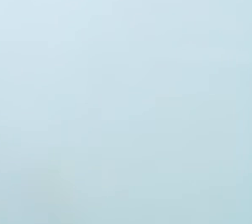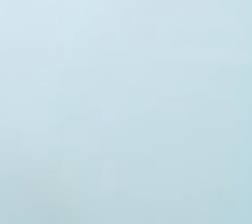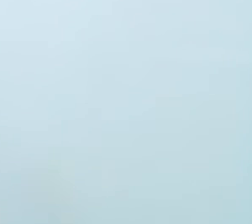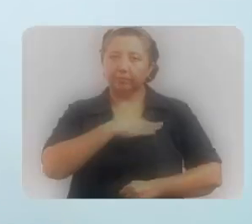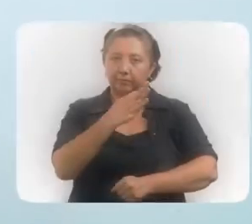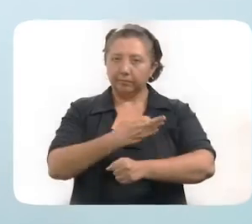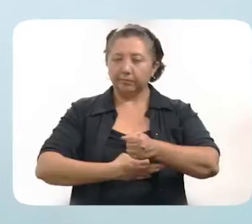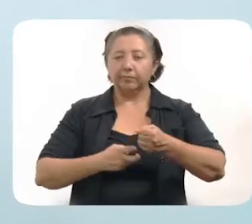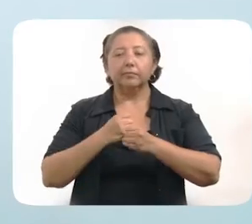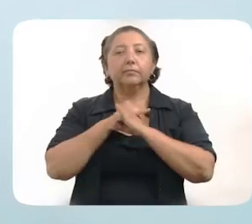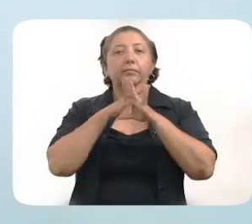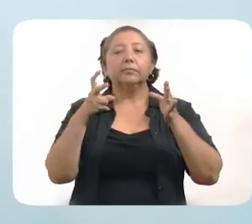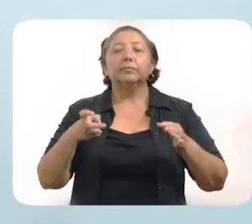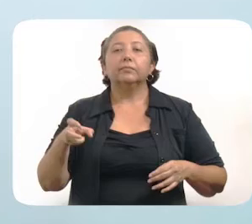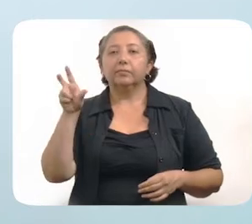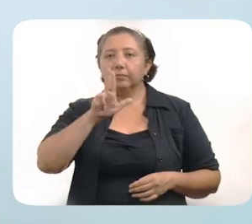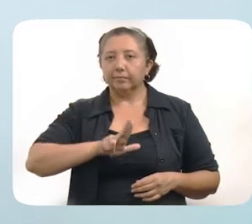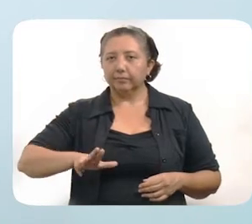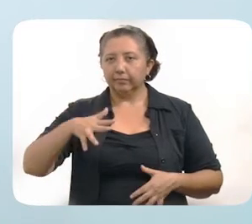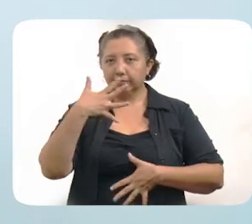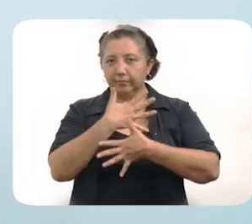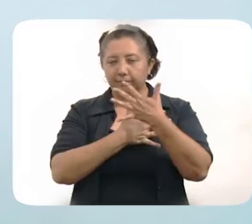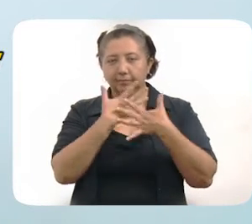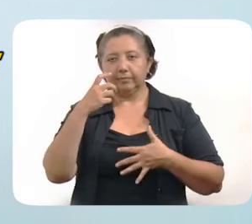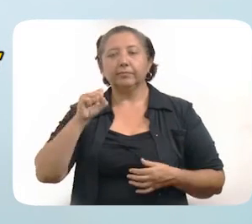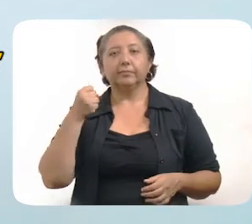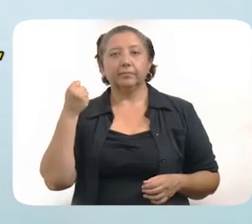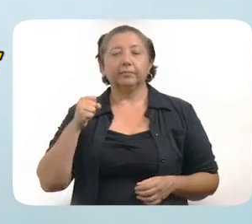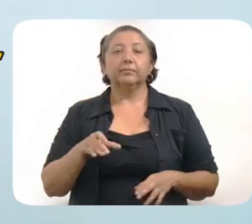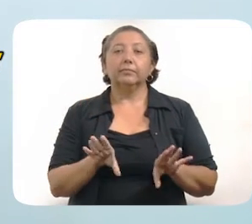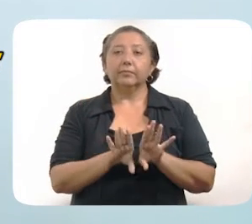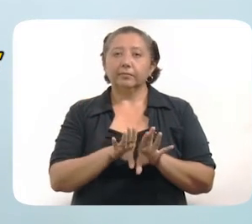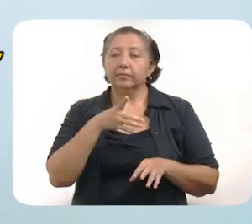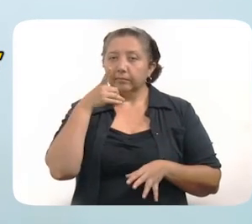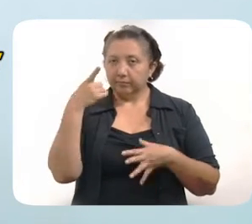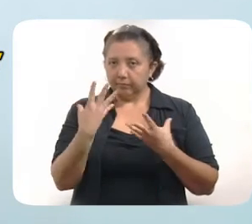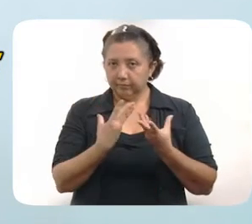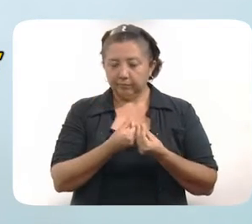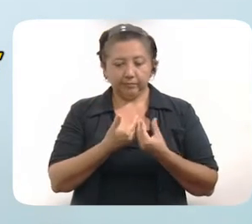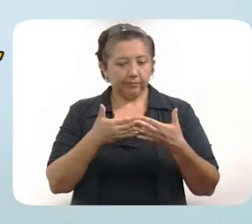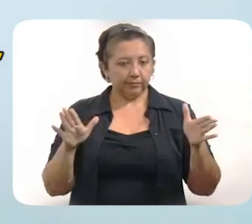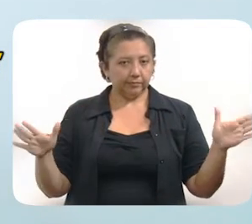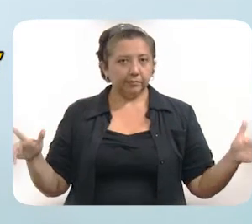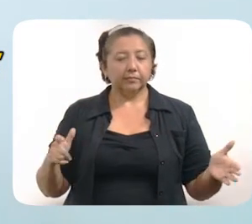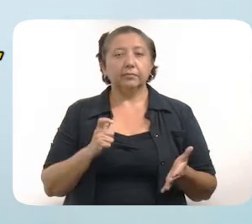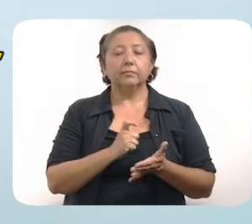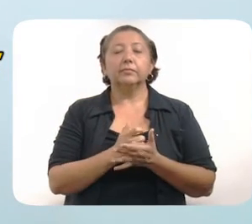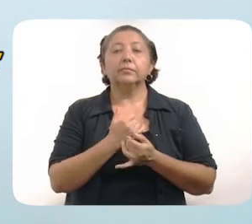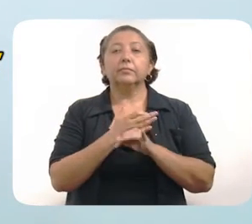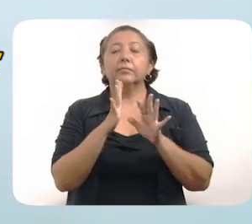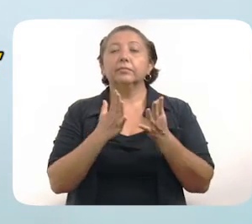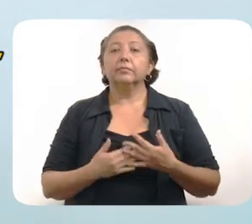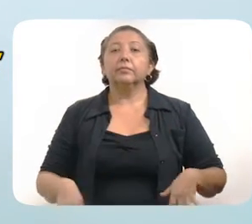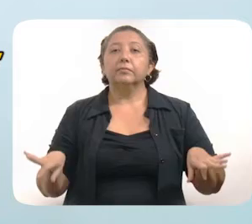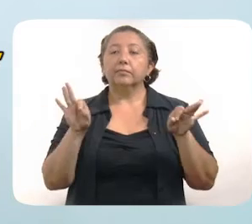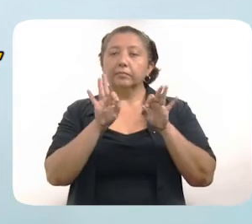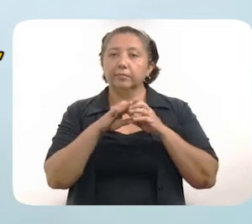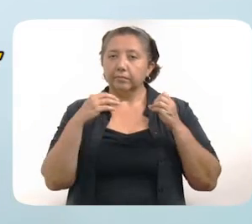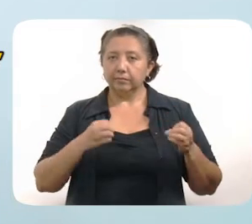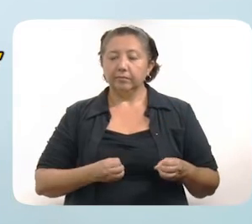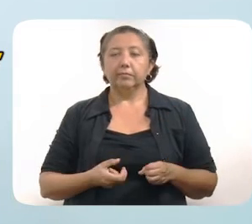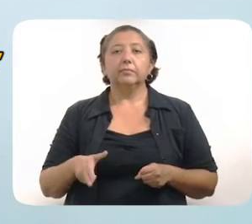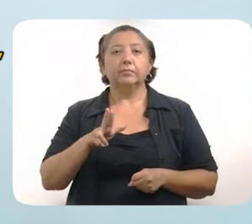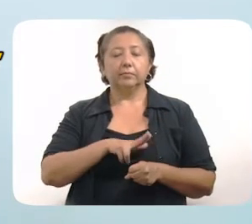tardes este es el parte médico de este martes 15 de septiembre como hemos señalado en la reapertura económica los datos más importantes son la